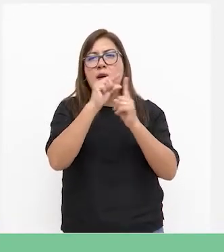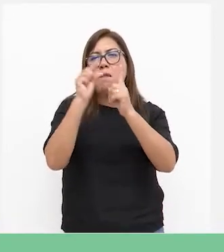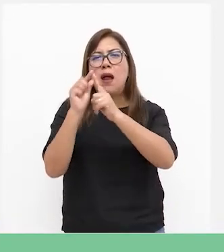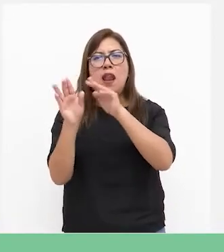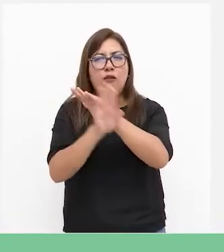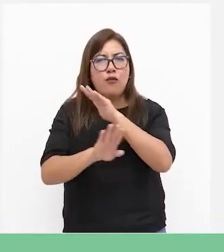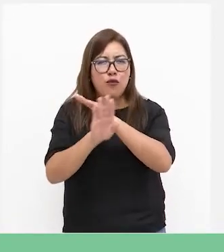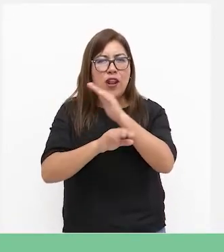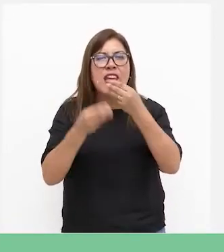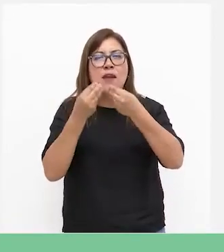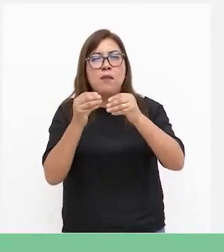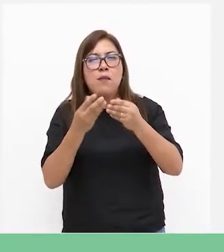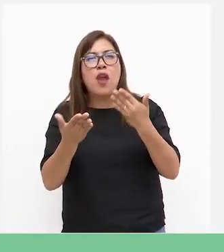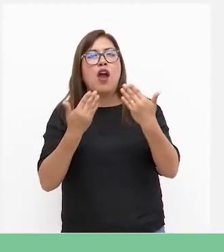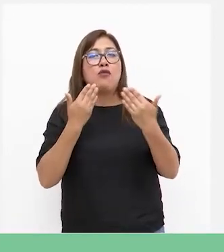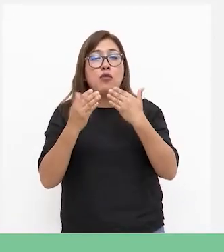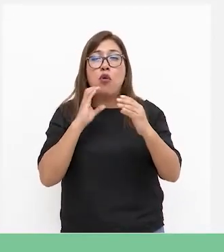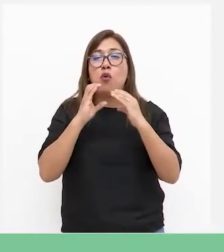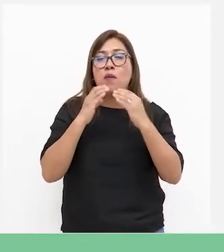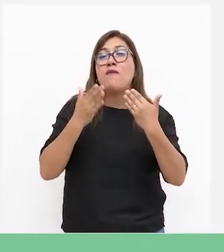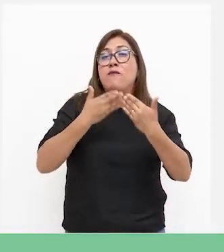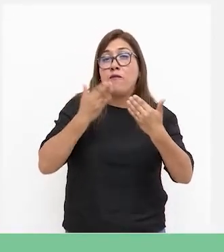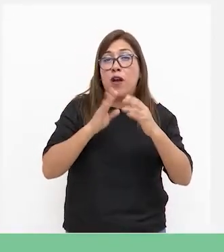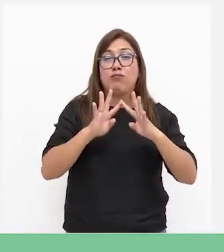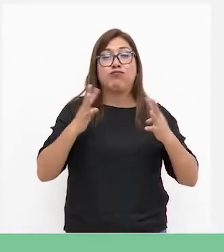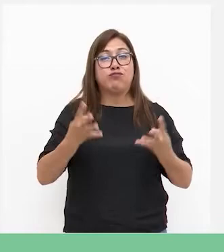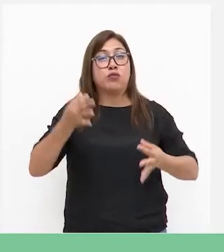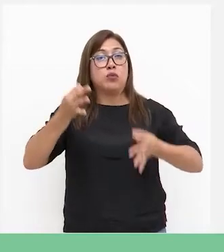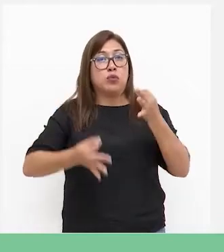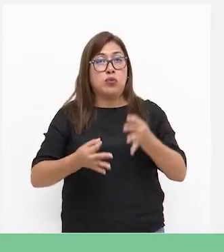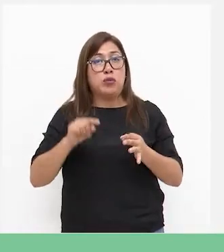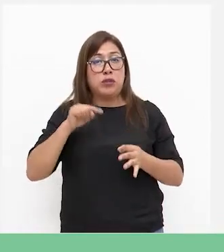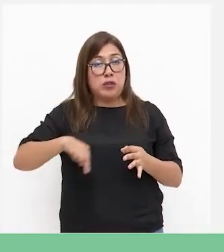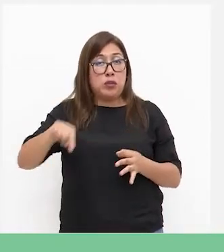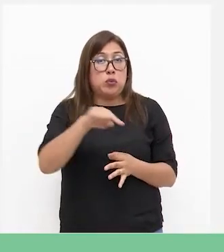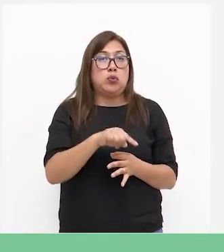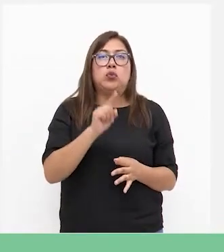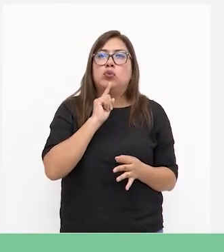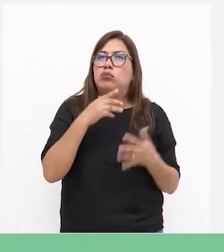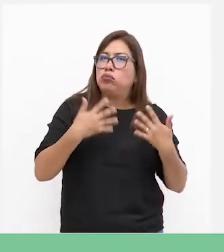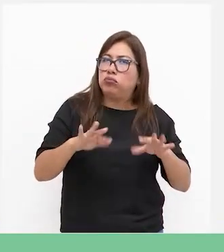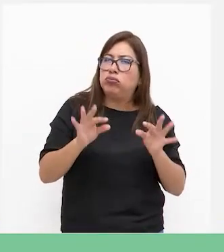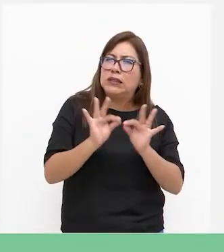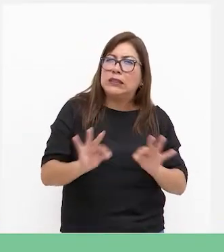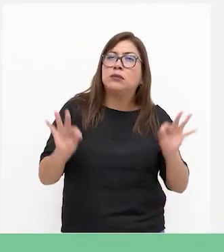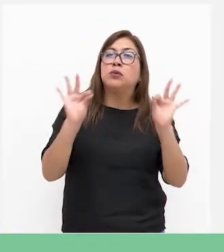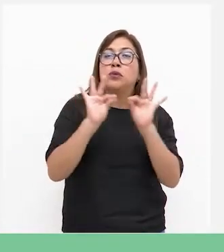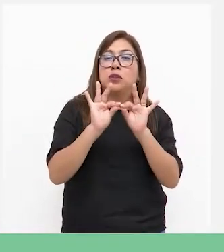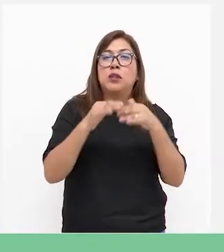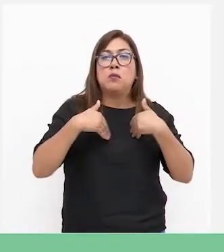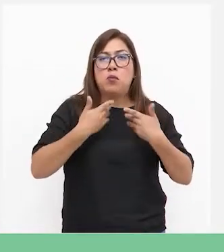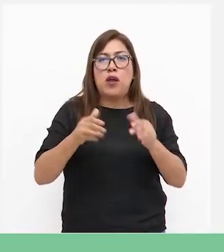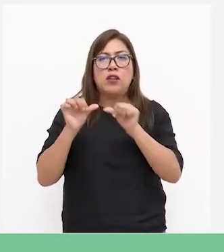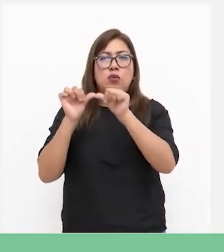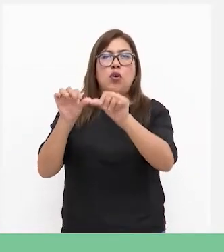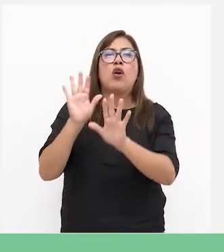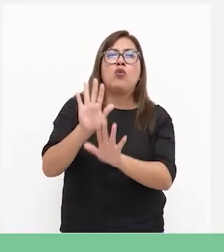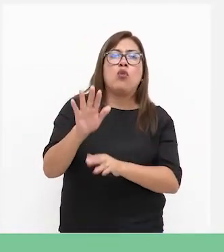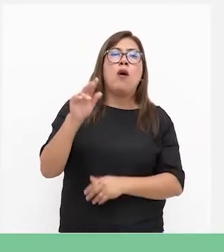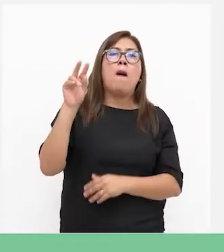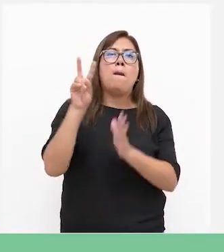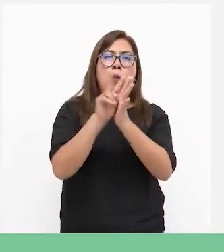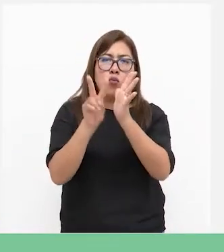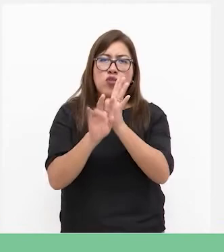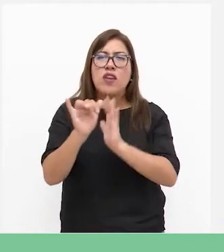y flexibilizar la dinámica de la audiencia. La audiencia es un espacio fundamental para hacer prevalecer la